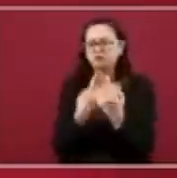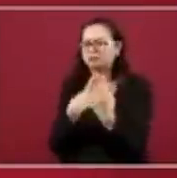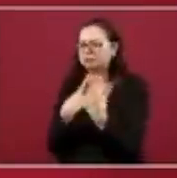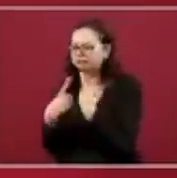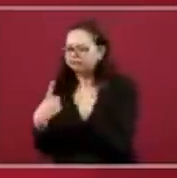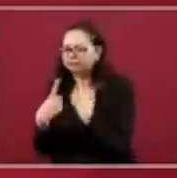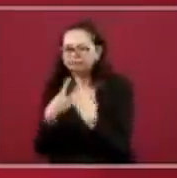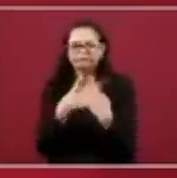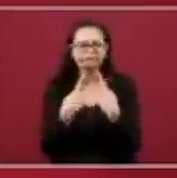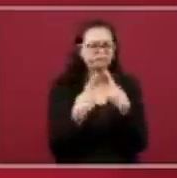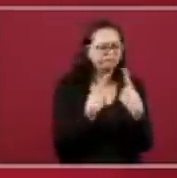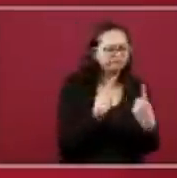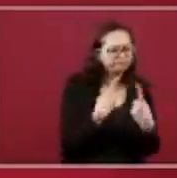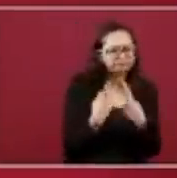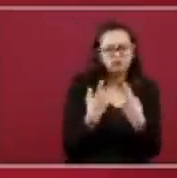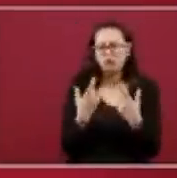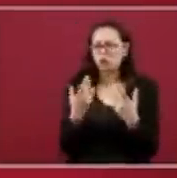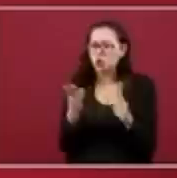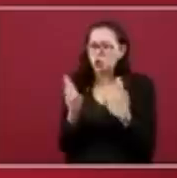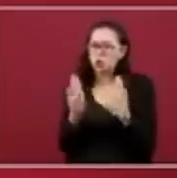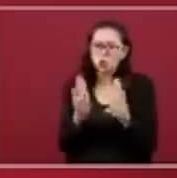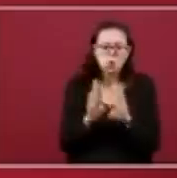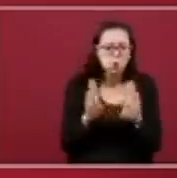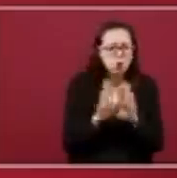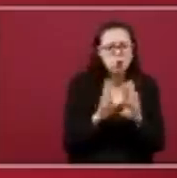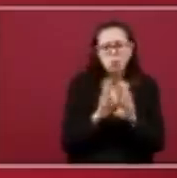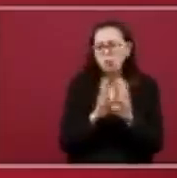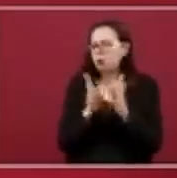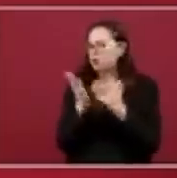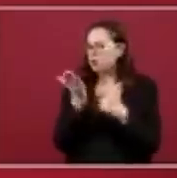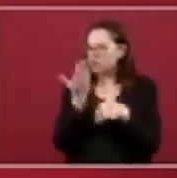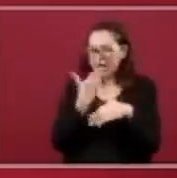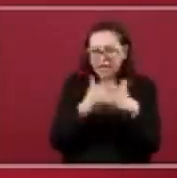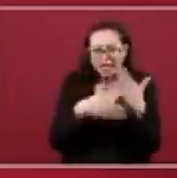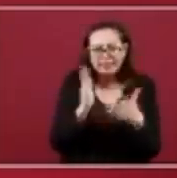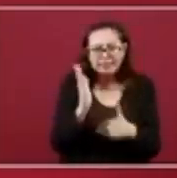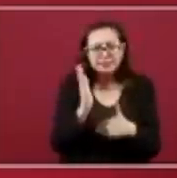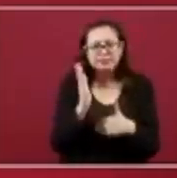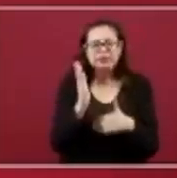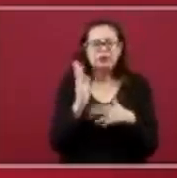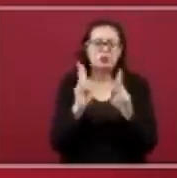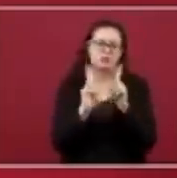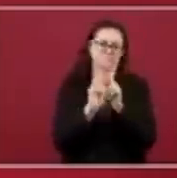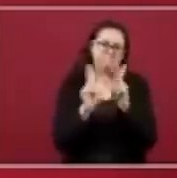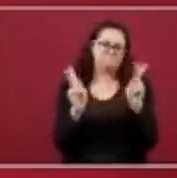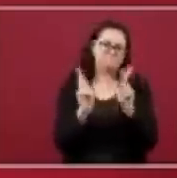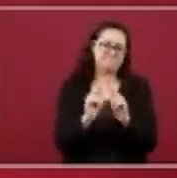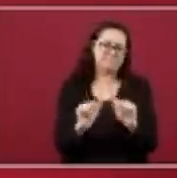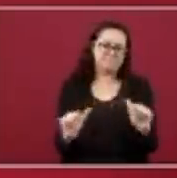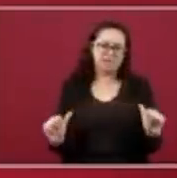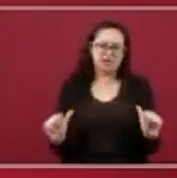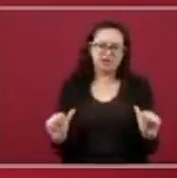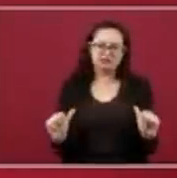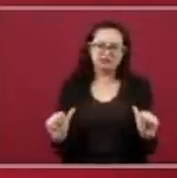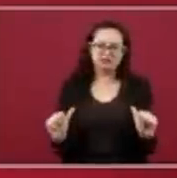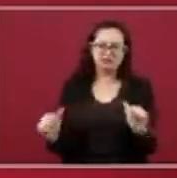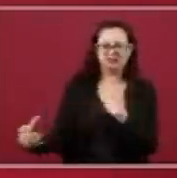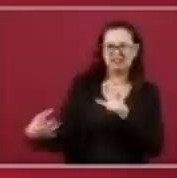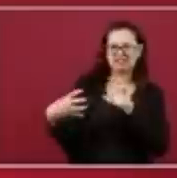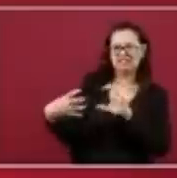que se busque una salida pacífica al